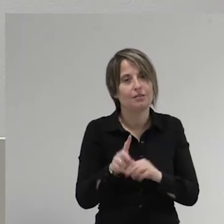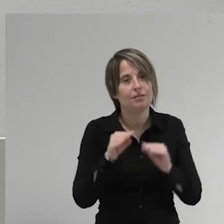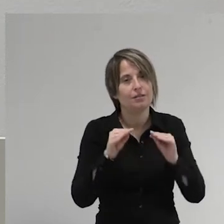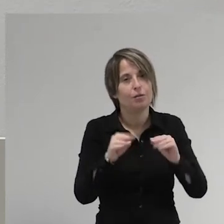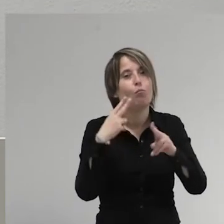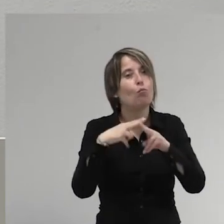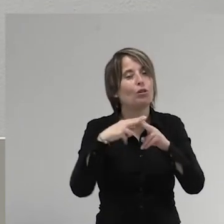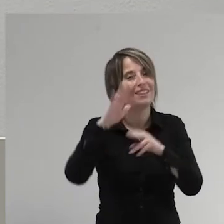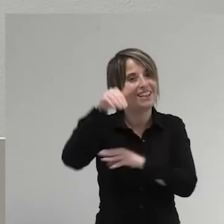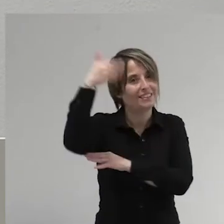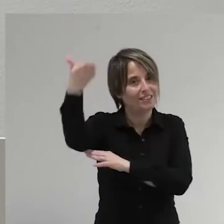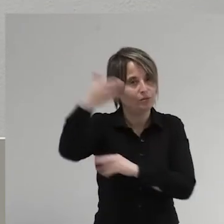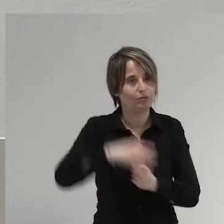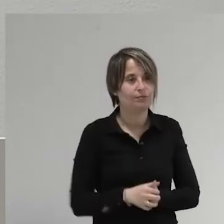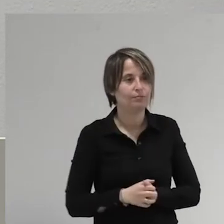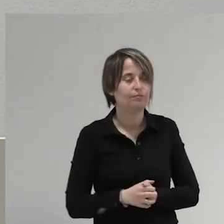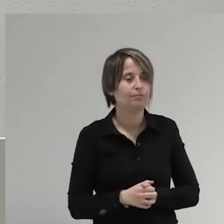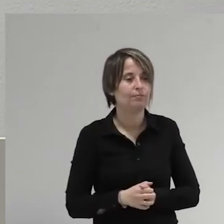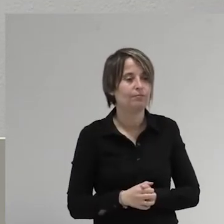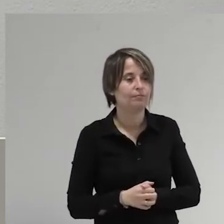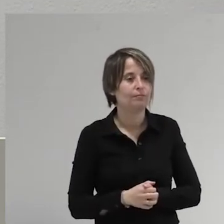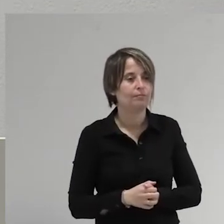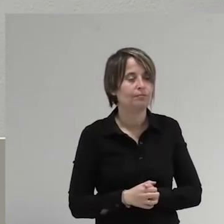y de la política exterior.